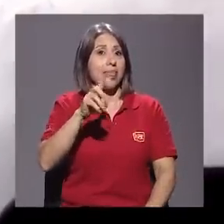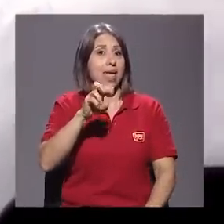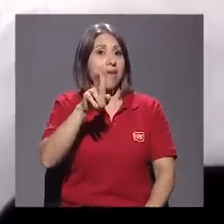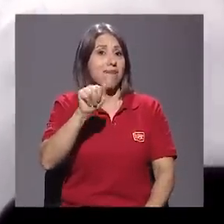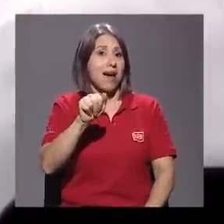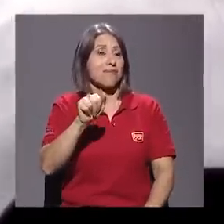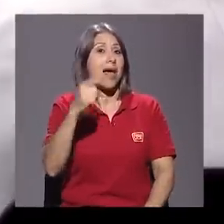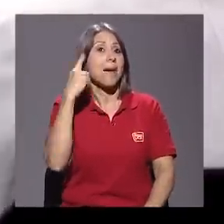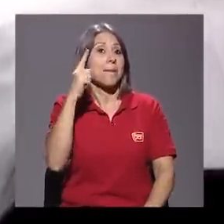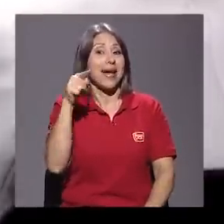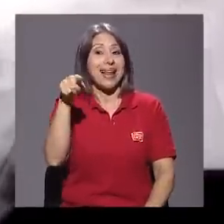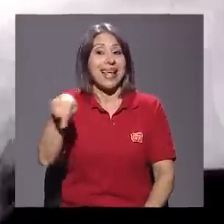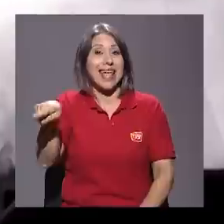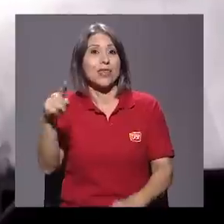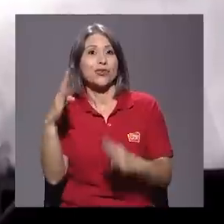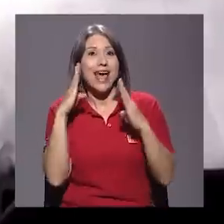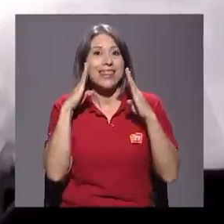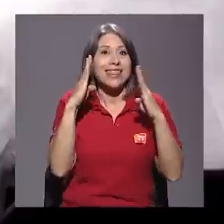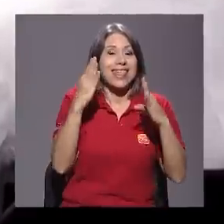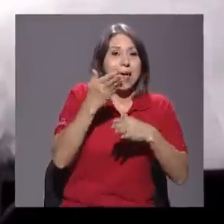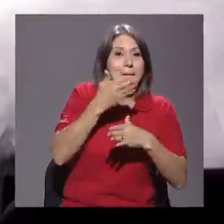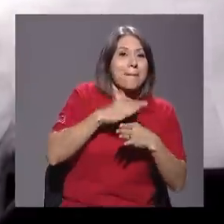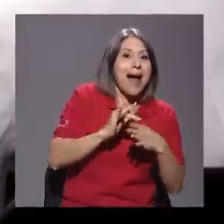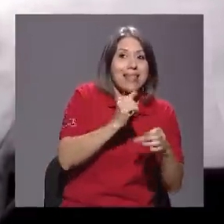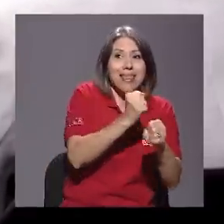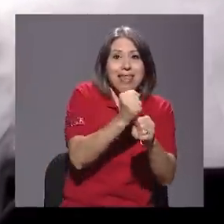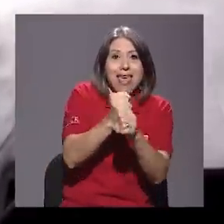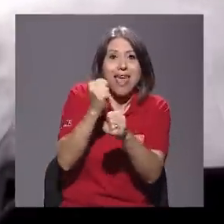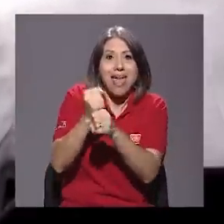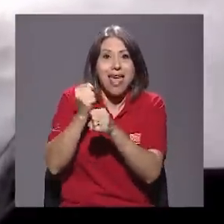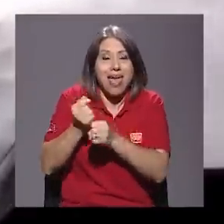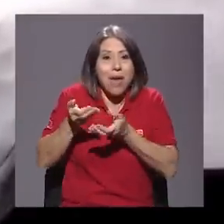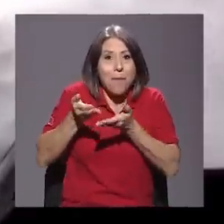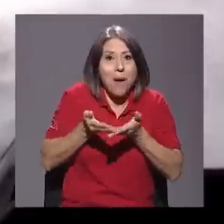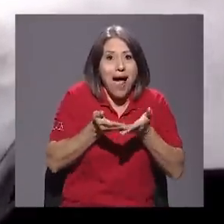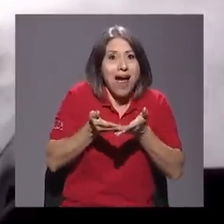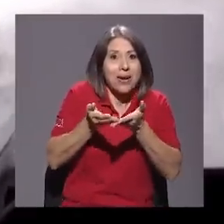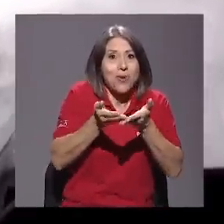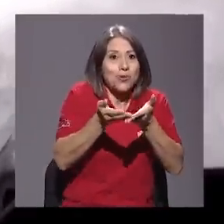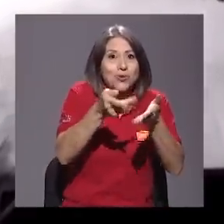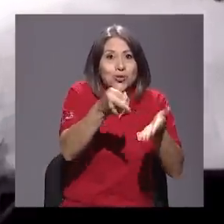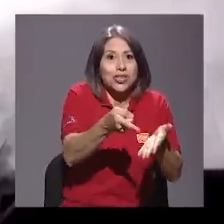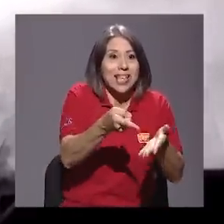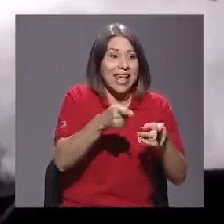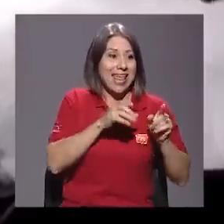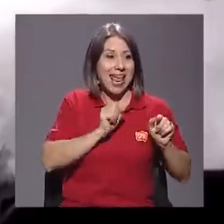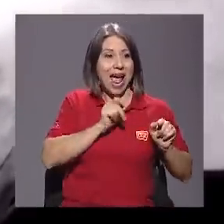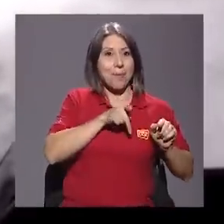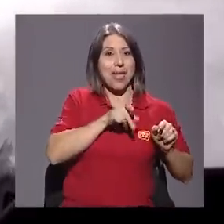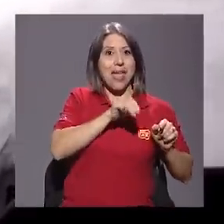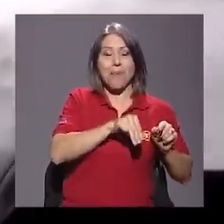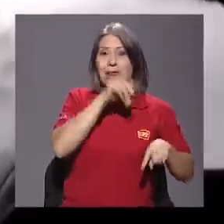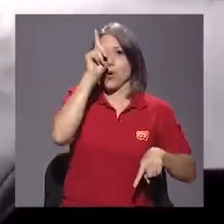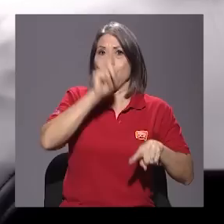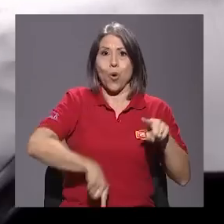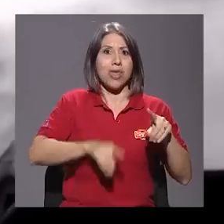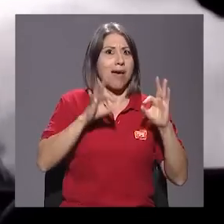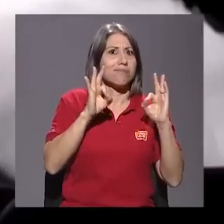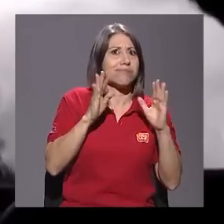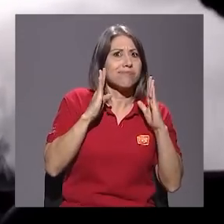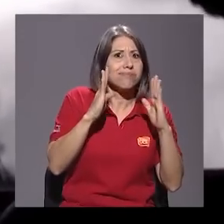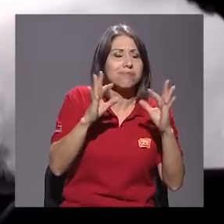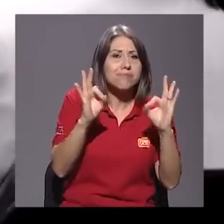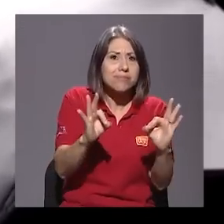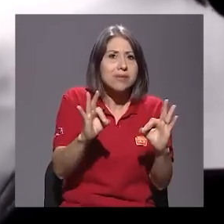de un corresponsal de cantidad de barcos que venían a hacer desembarque y que ellos no estaban pudiendo dar a